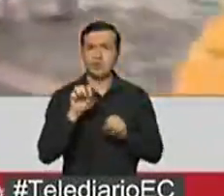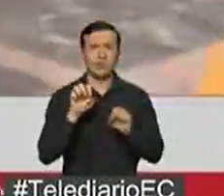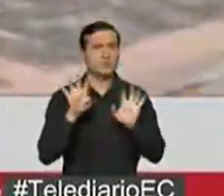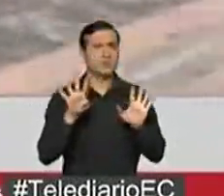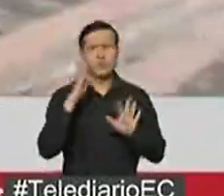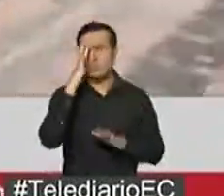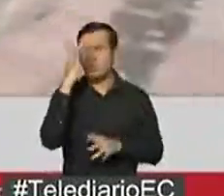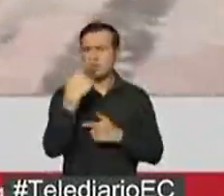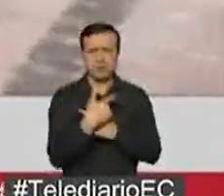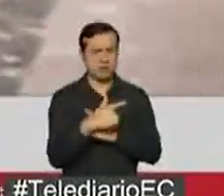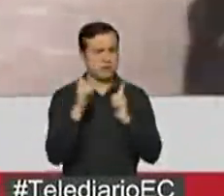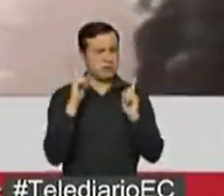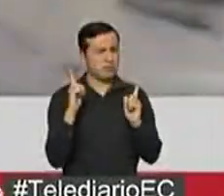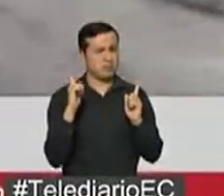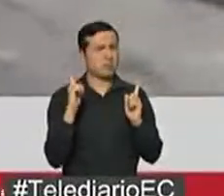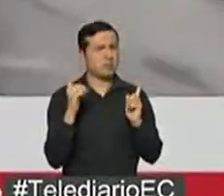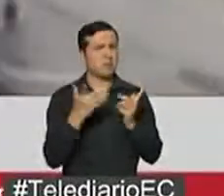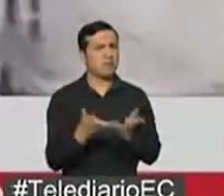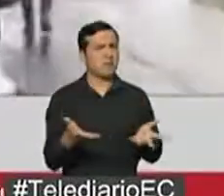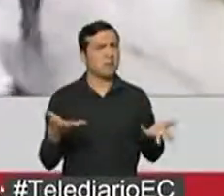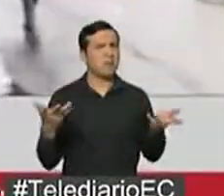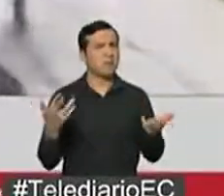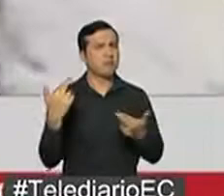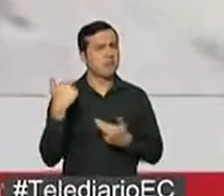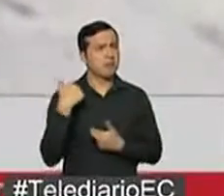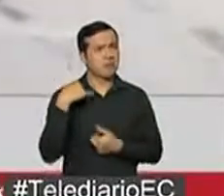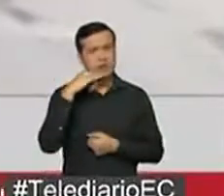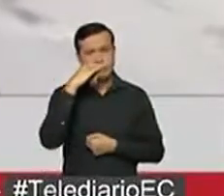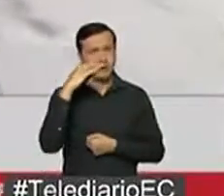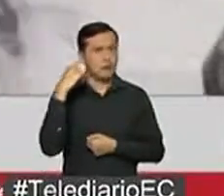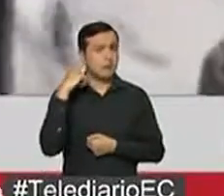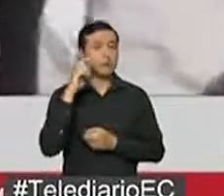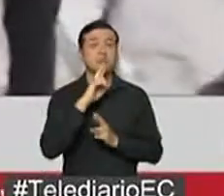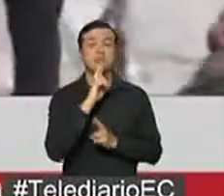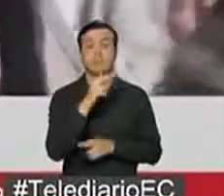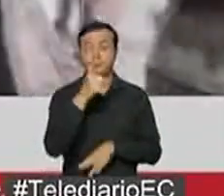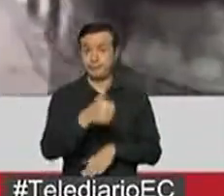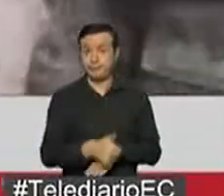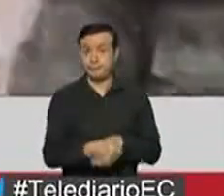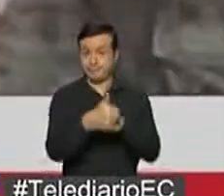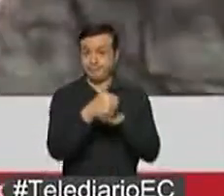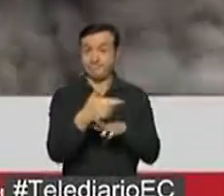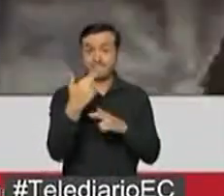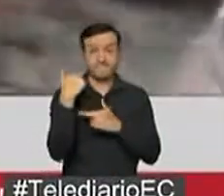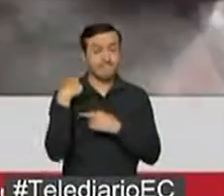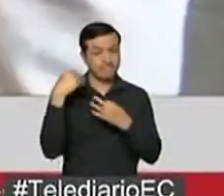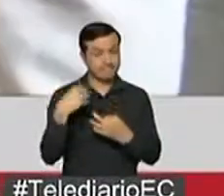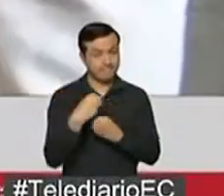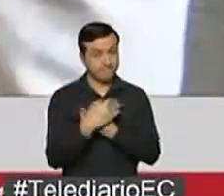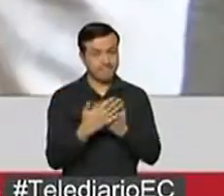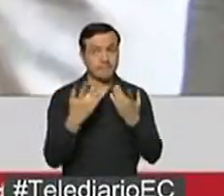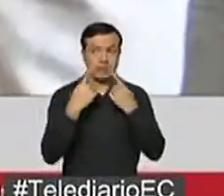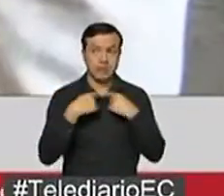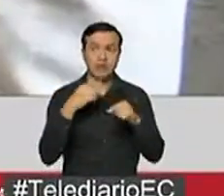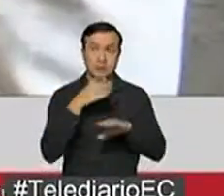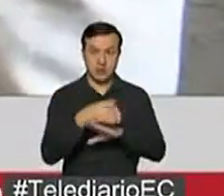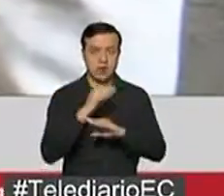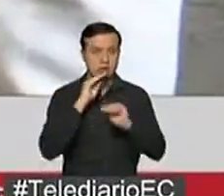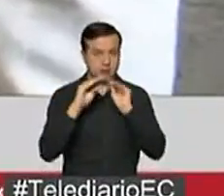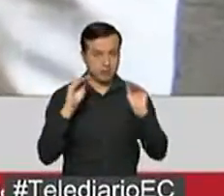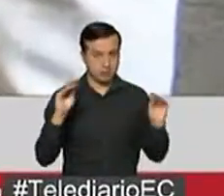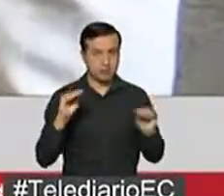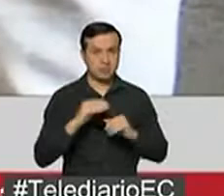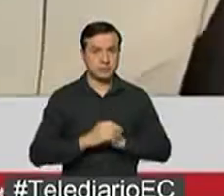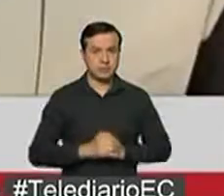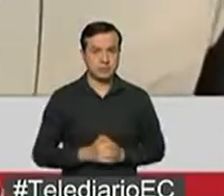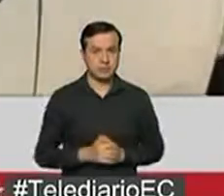libre y bajo el cargo de menores es una preguntas que deben responder las autoridades respectivas y lo daremos a conocer en un próximo